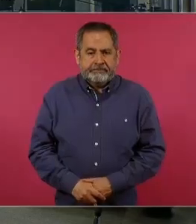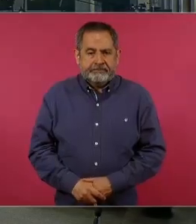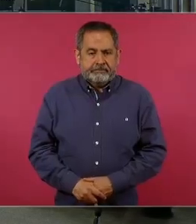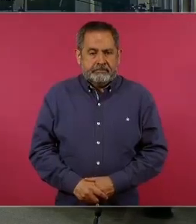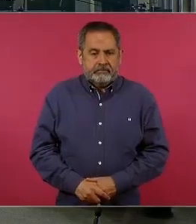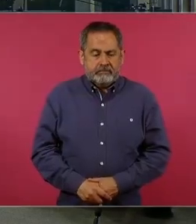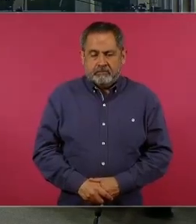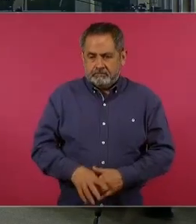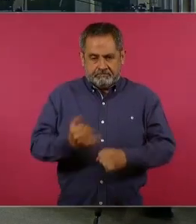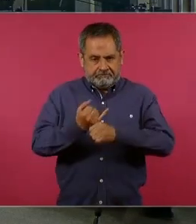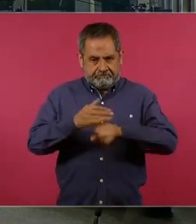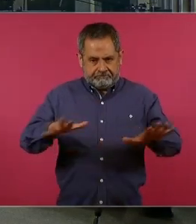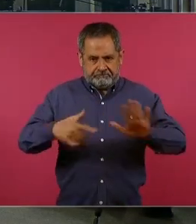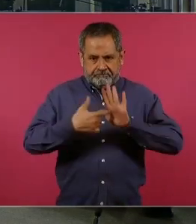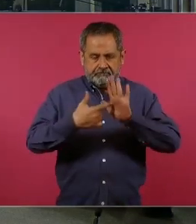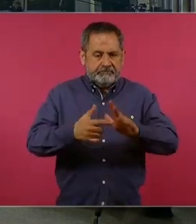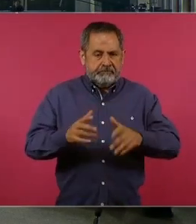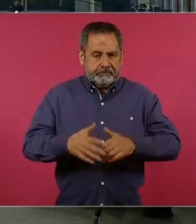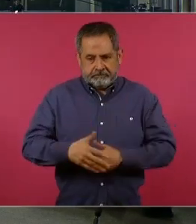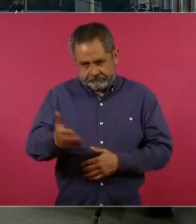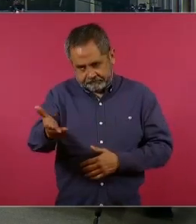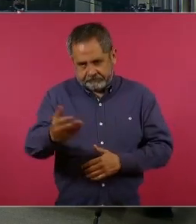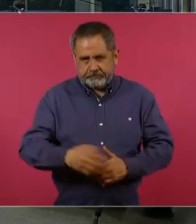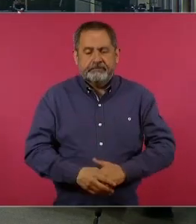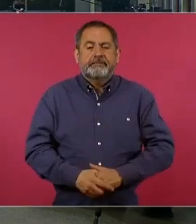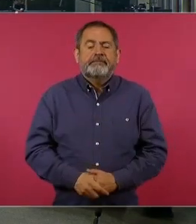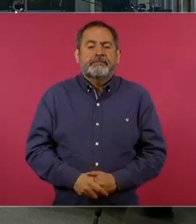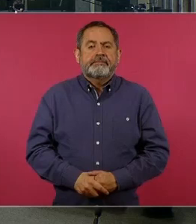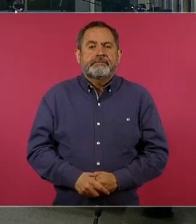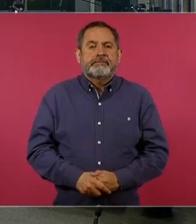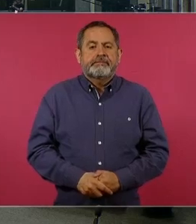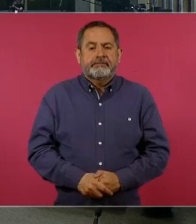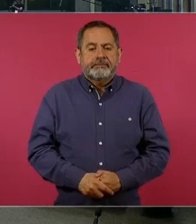Gracias. Bueno, ya informamos. Adelante, vamos.